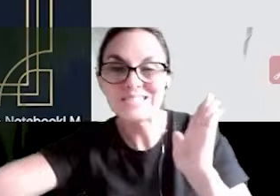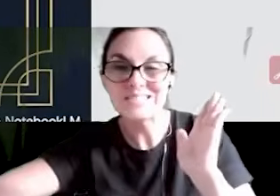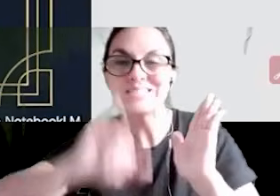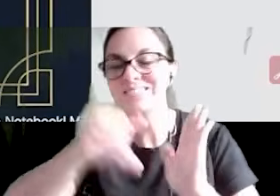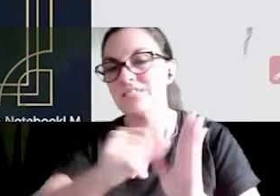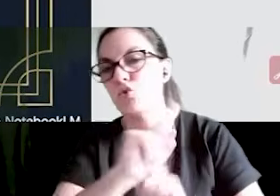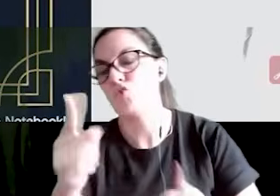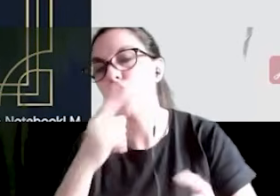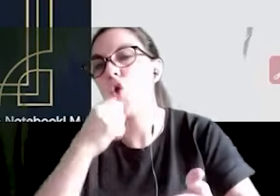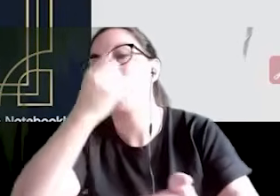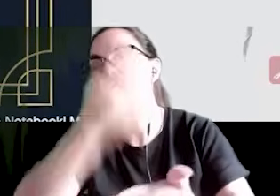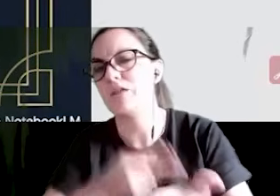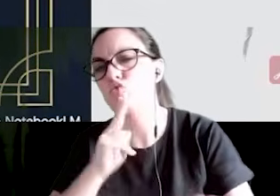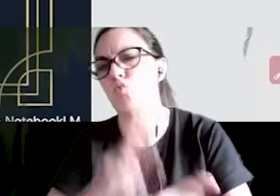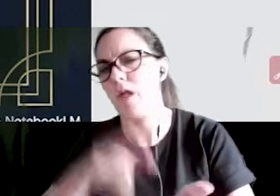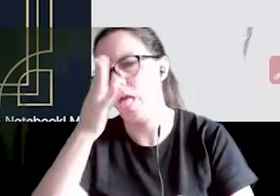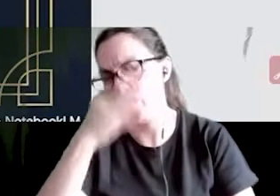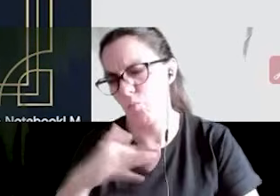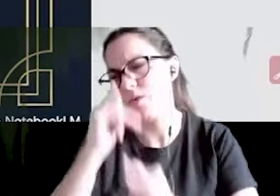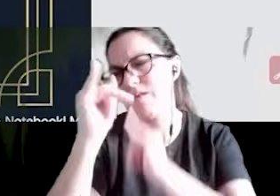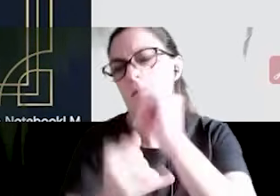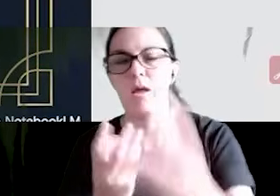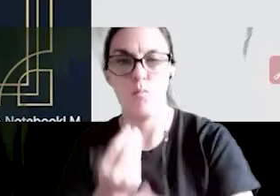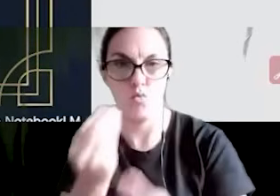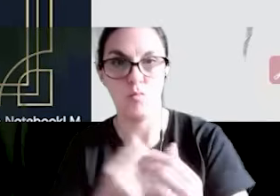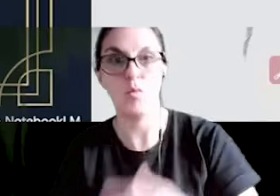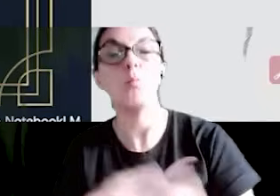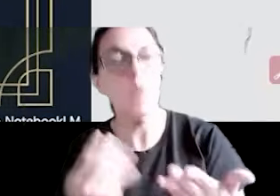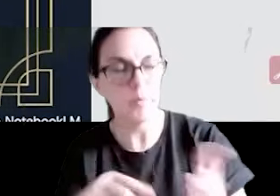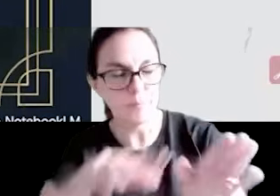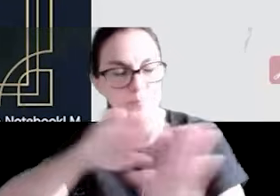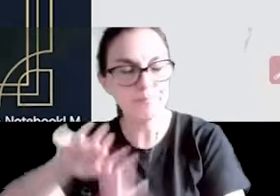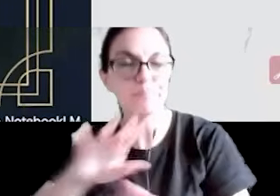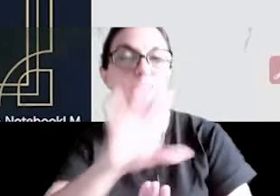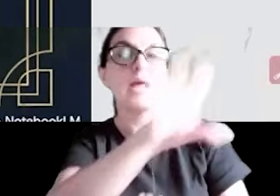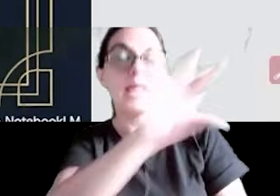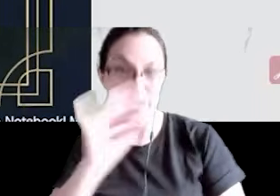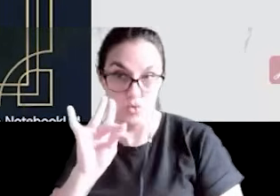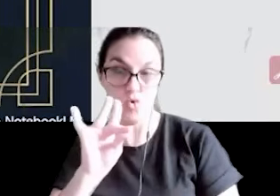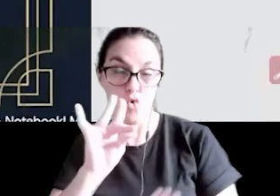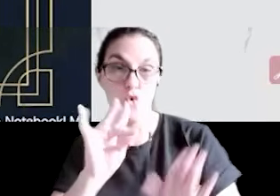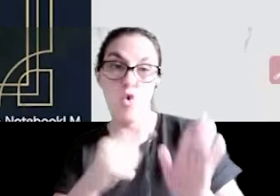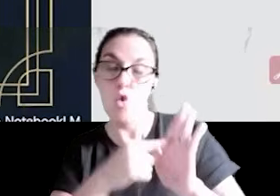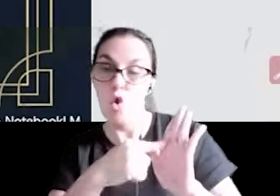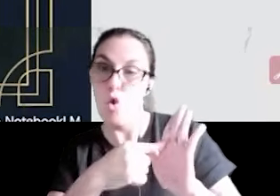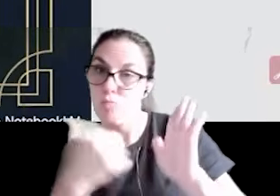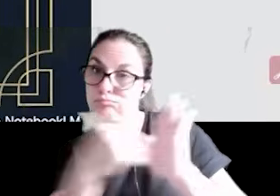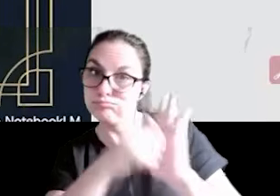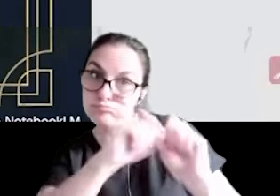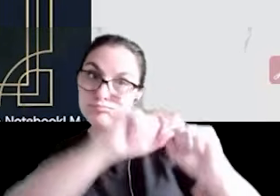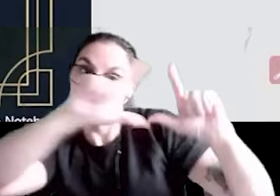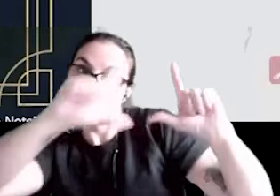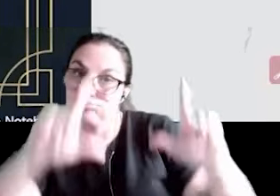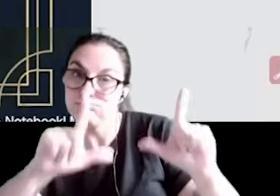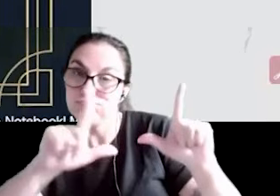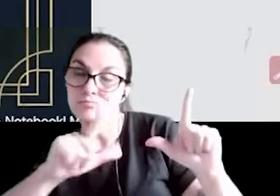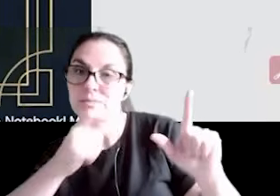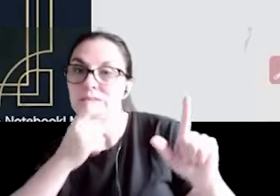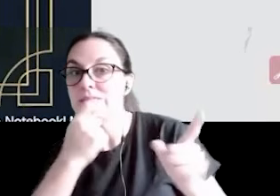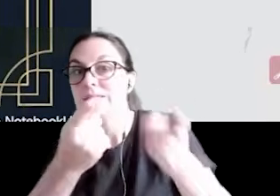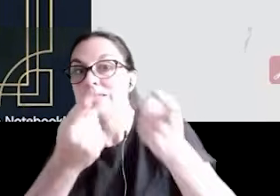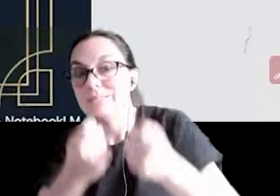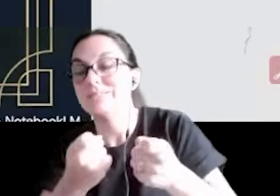jurada. Entonces, selecciono la opción. En el caso de que tuviera que confirmar la opción